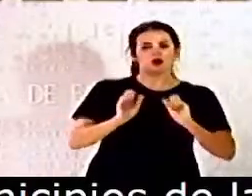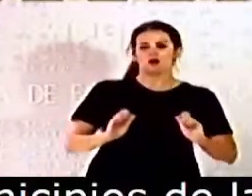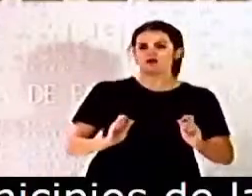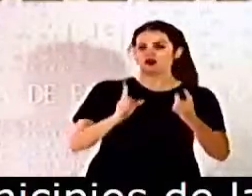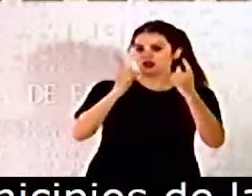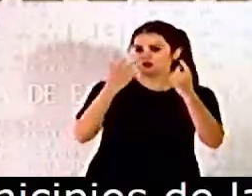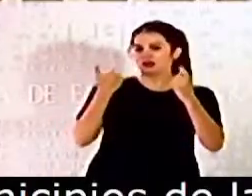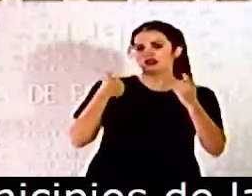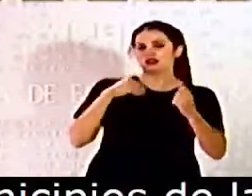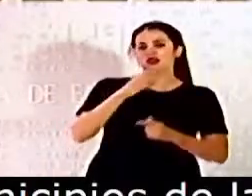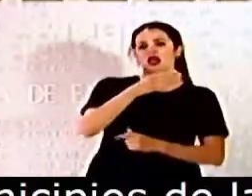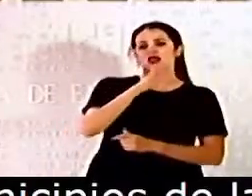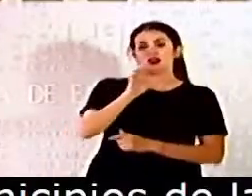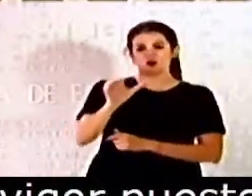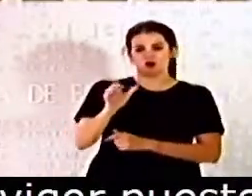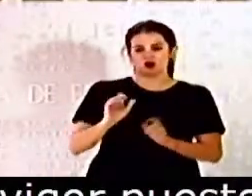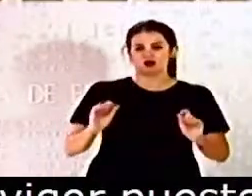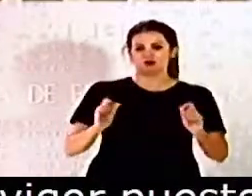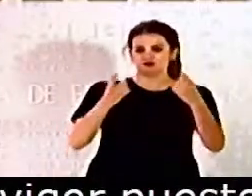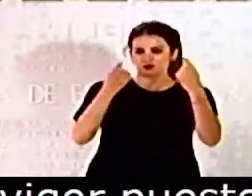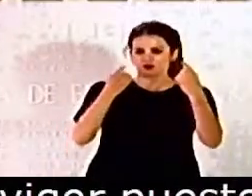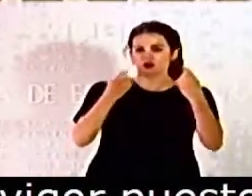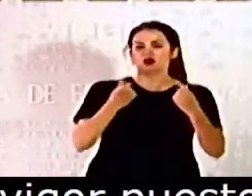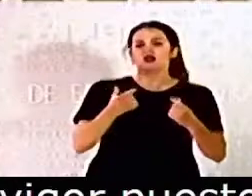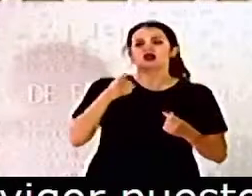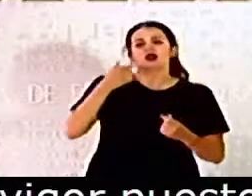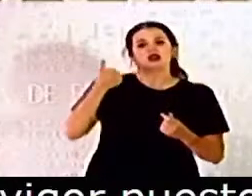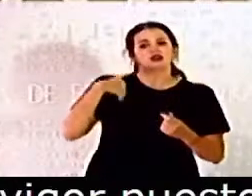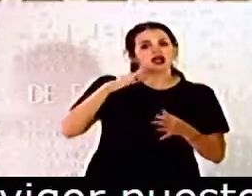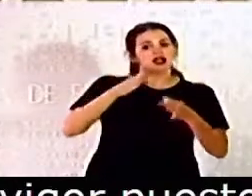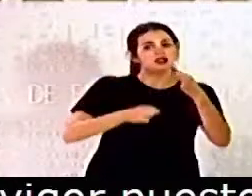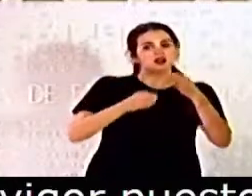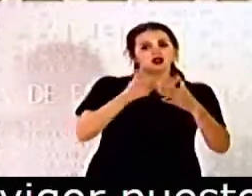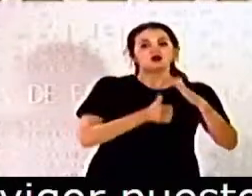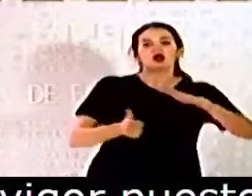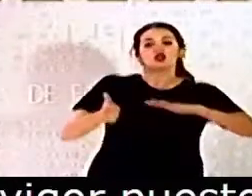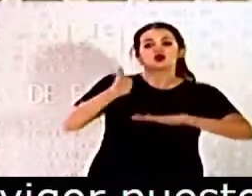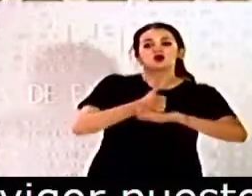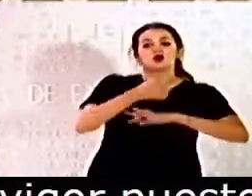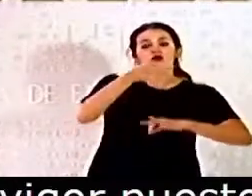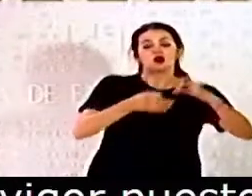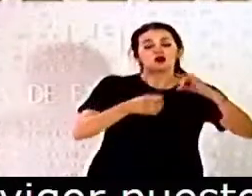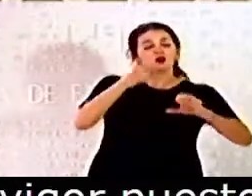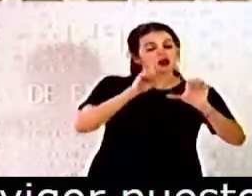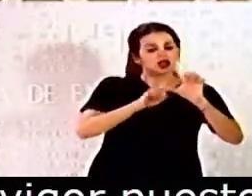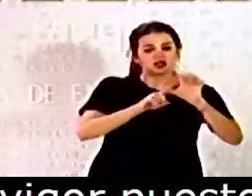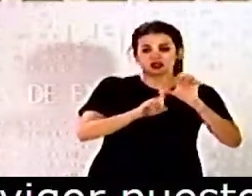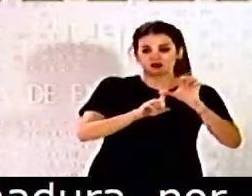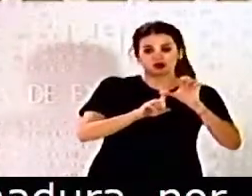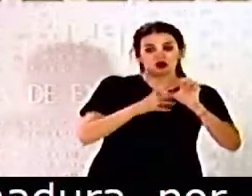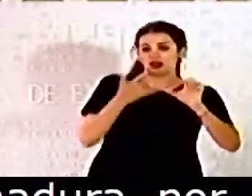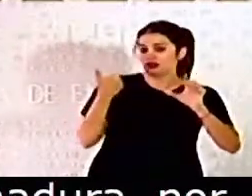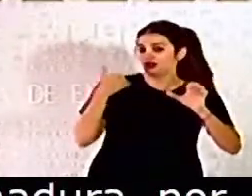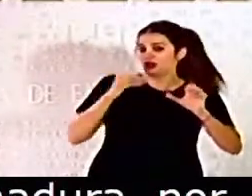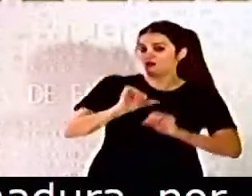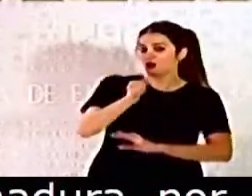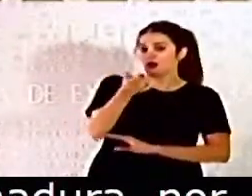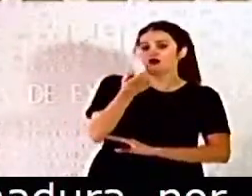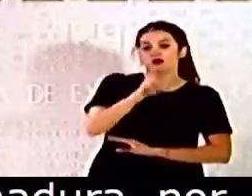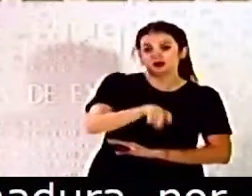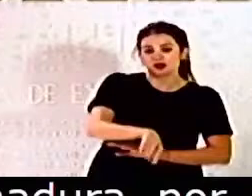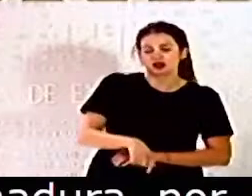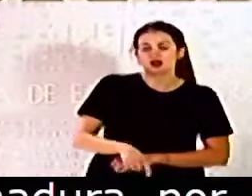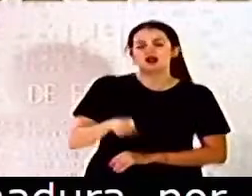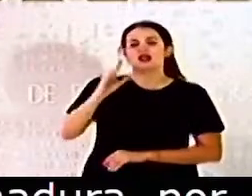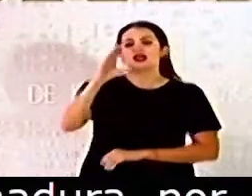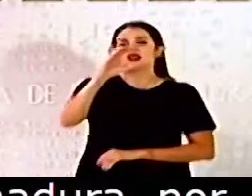Extremadura. Por lo tanto, ratificado por el Tribunal Superior de Justicia de Extremadura a esta hora. Y 3 de la provincia